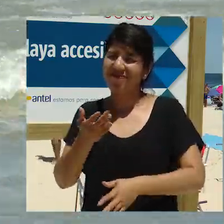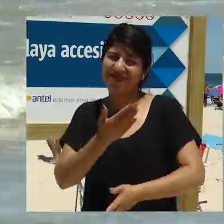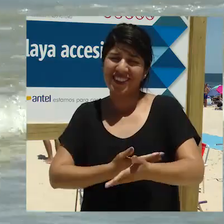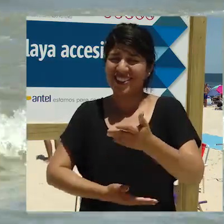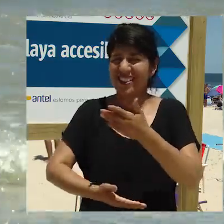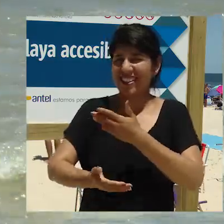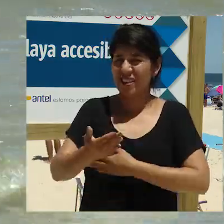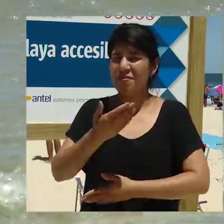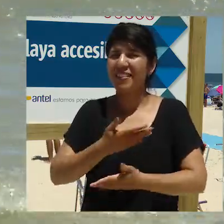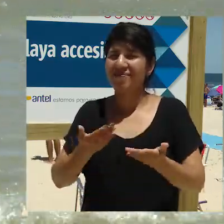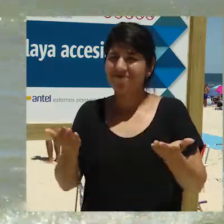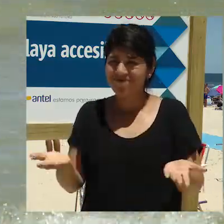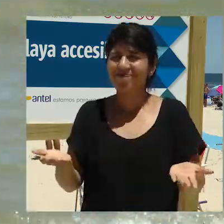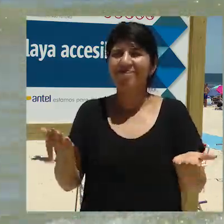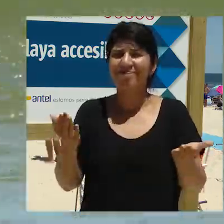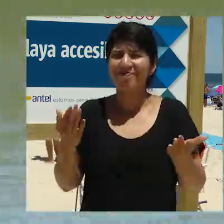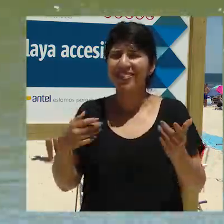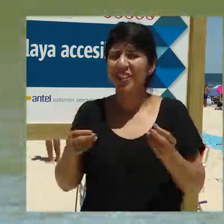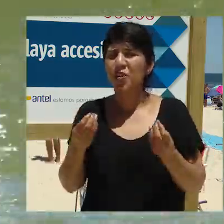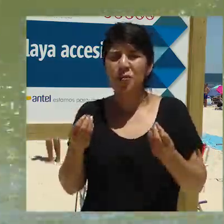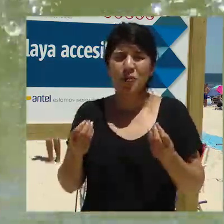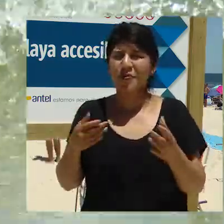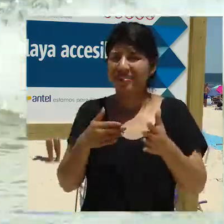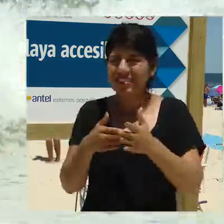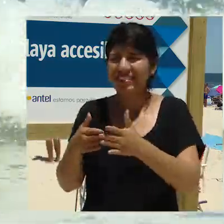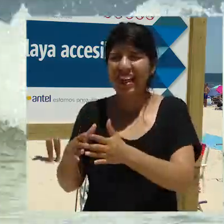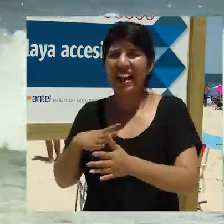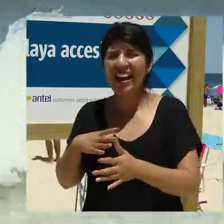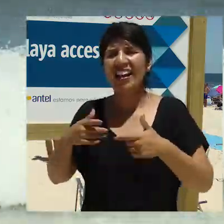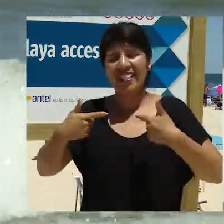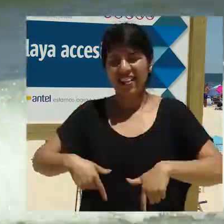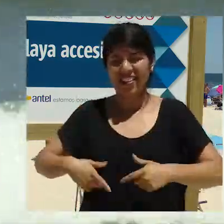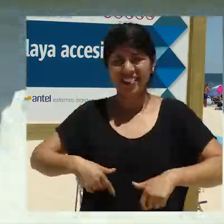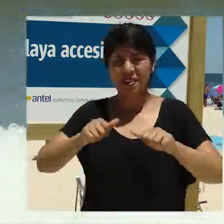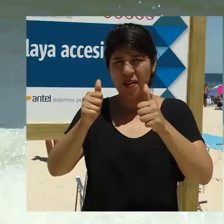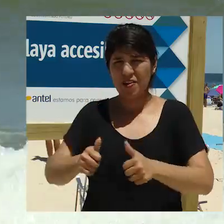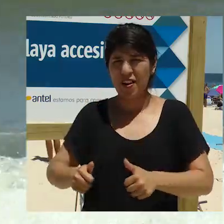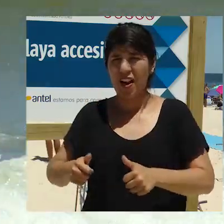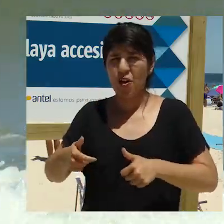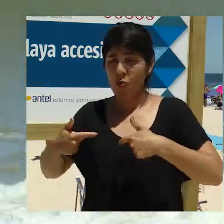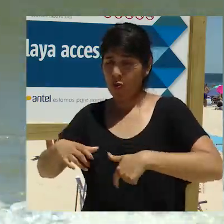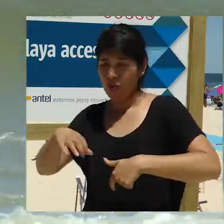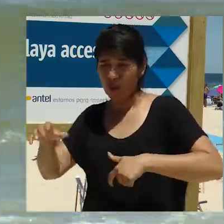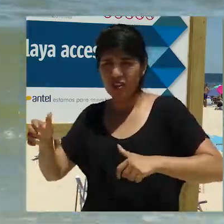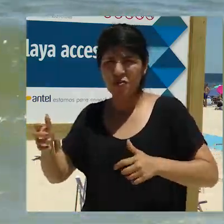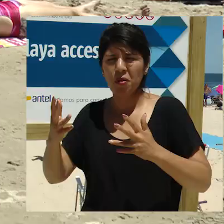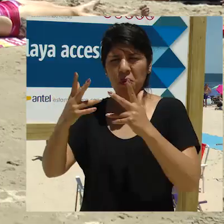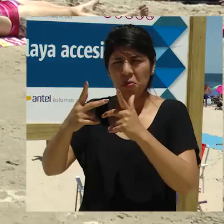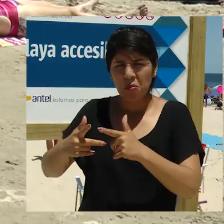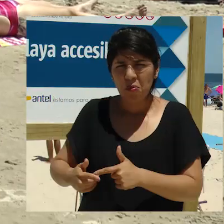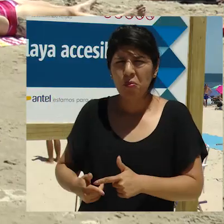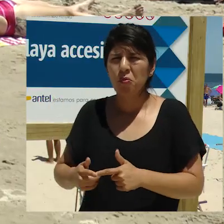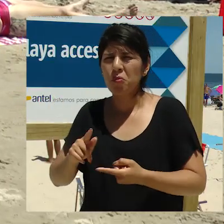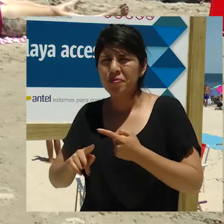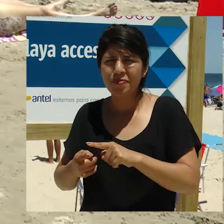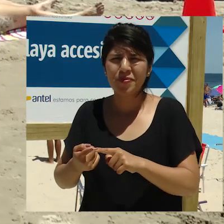con esa incapacidad, ¿verdad? De dificultades. Por lo tanto, la Intendencia de Maldonado, junto con el municipio, trabaja coordinadamente